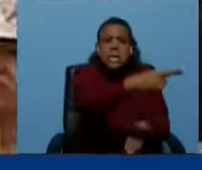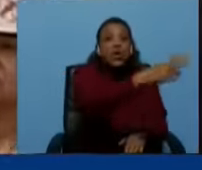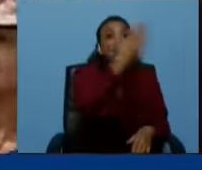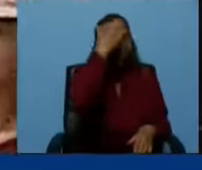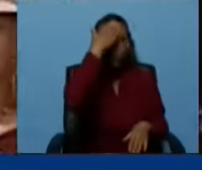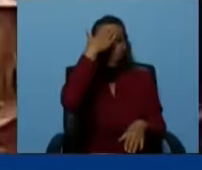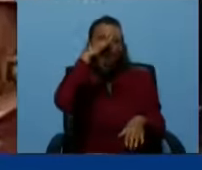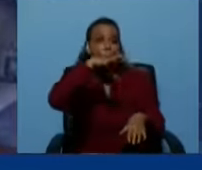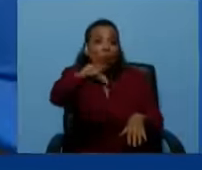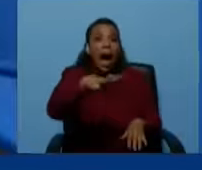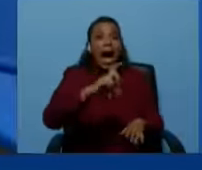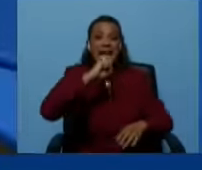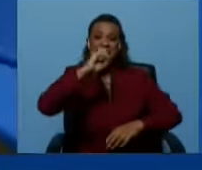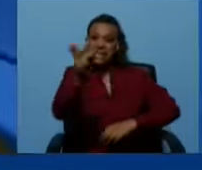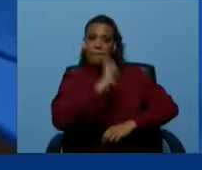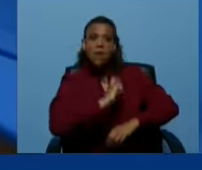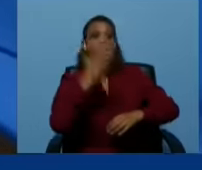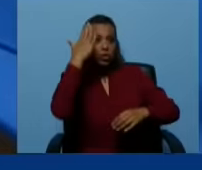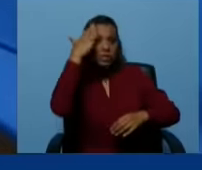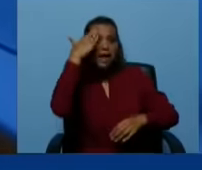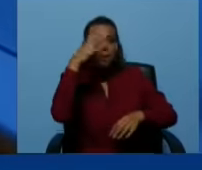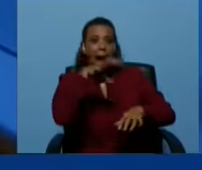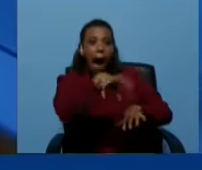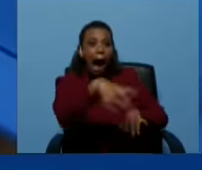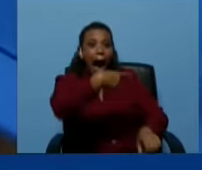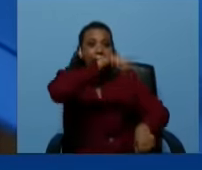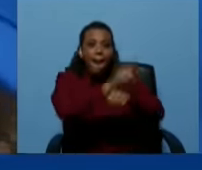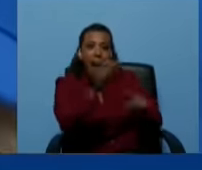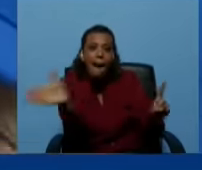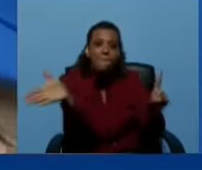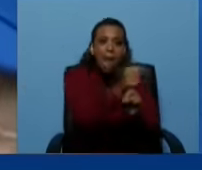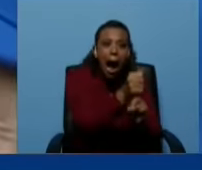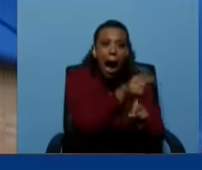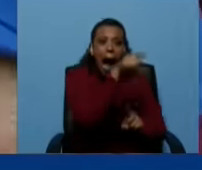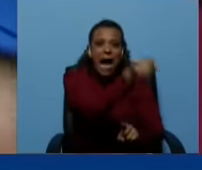Supieron dónde estaba el enemigo en el ejército principal de Canterac